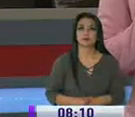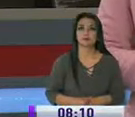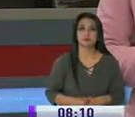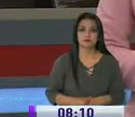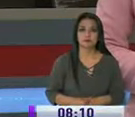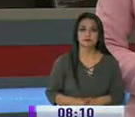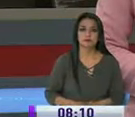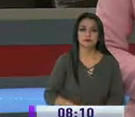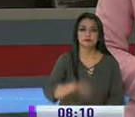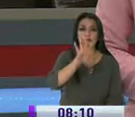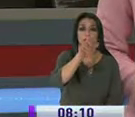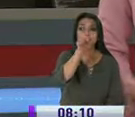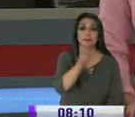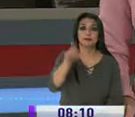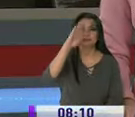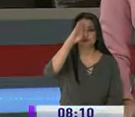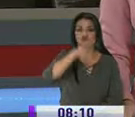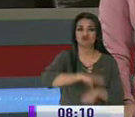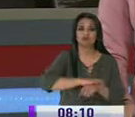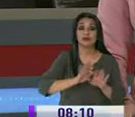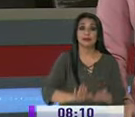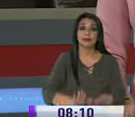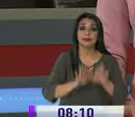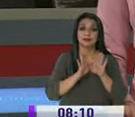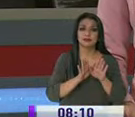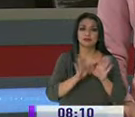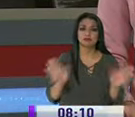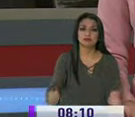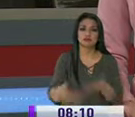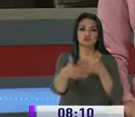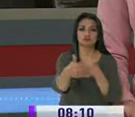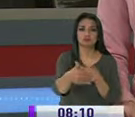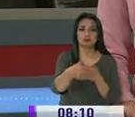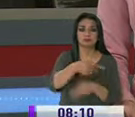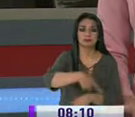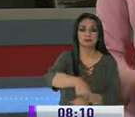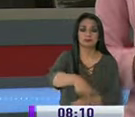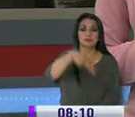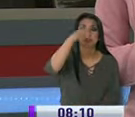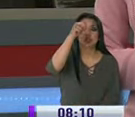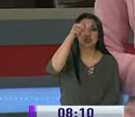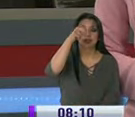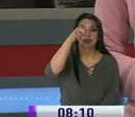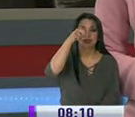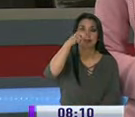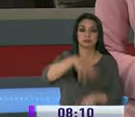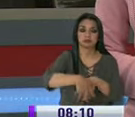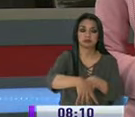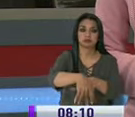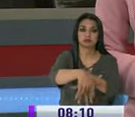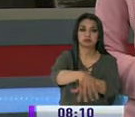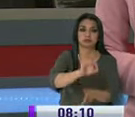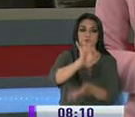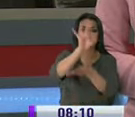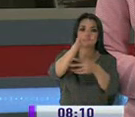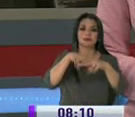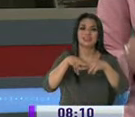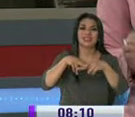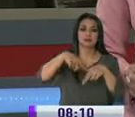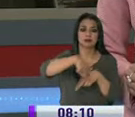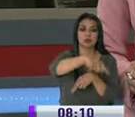Y 4 personas detenidas es el saldo que dejó el cierre temporal de la Panamericana Norte. Los representantes del denominado taxismo